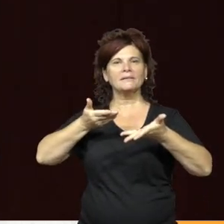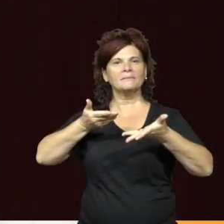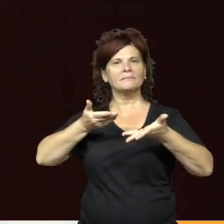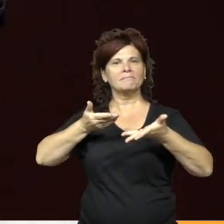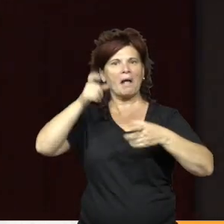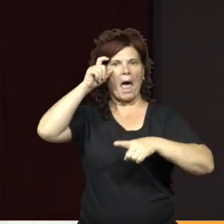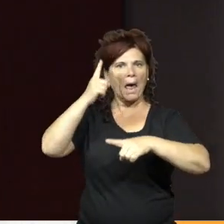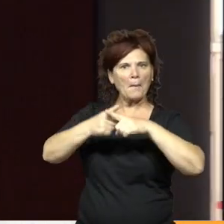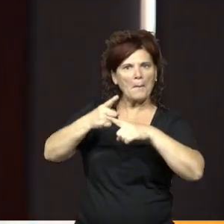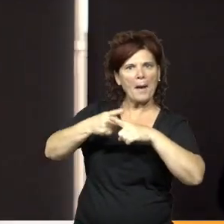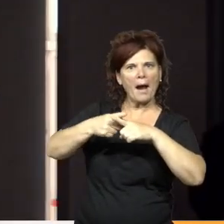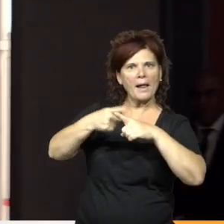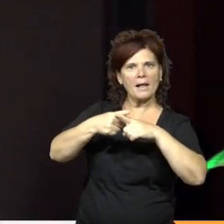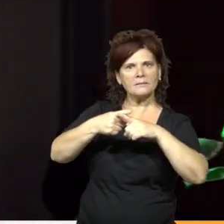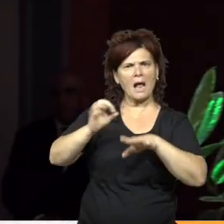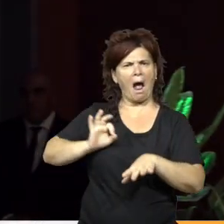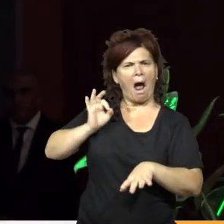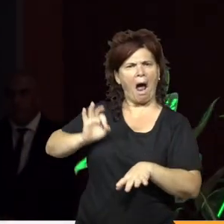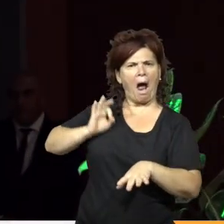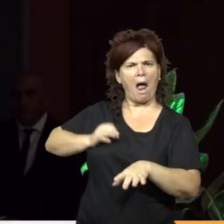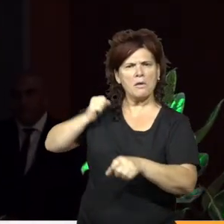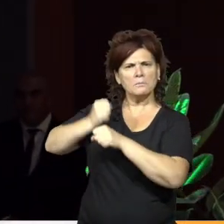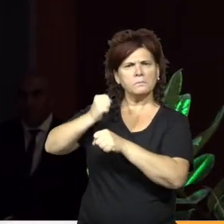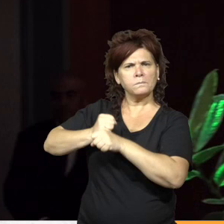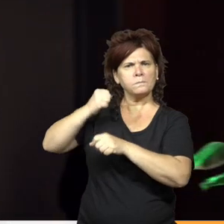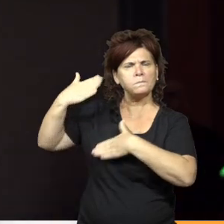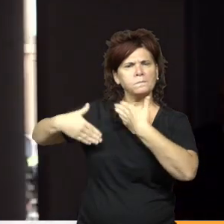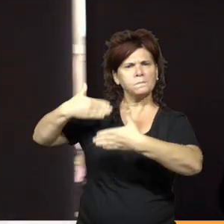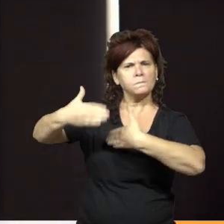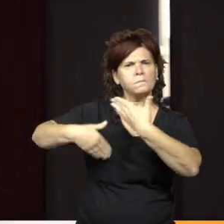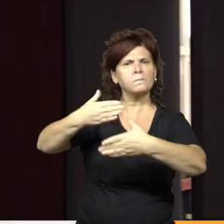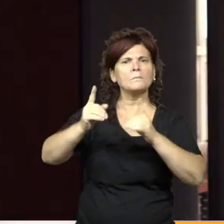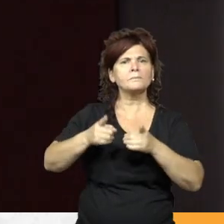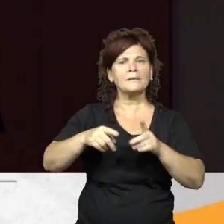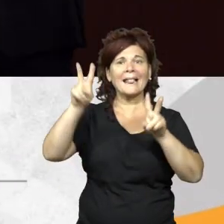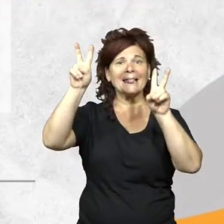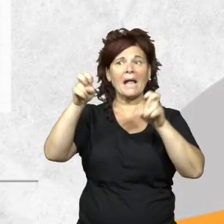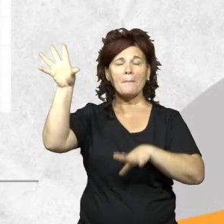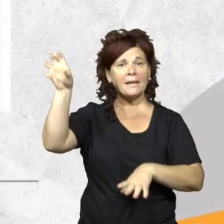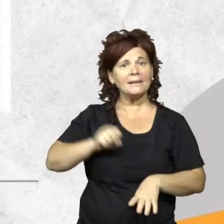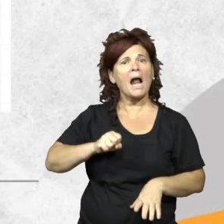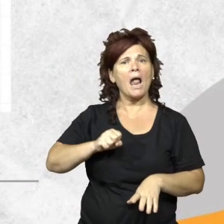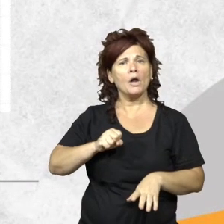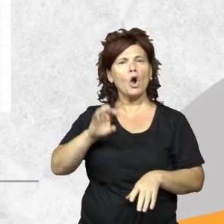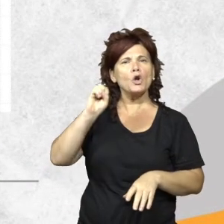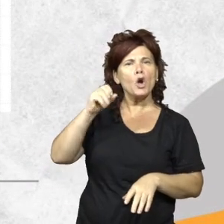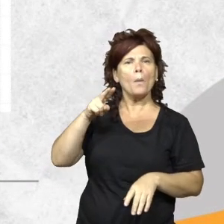la experiencia de algunos años que hemos trabajado estos temas. El tema que les traigo hoy se llama